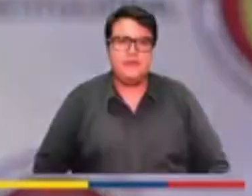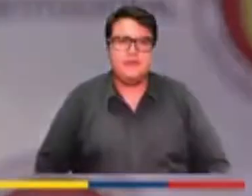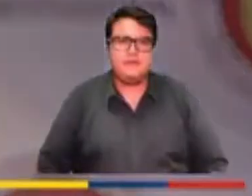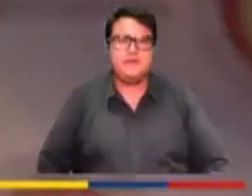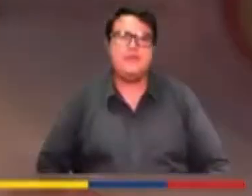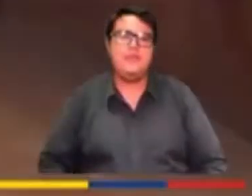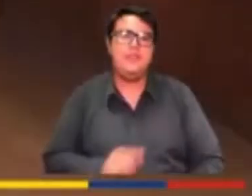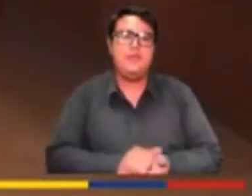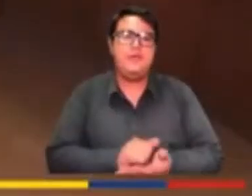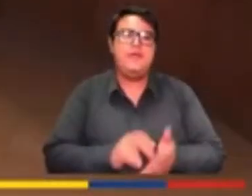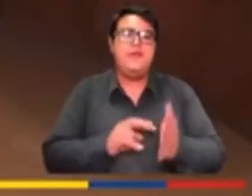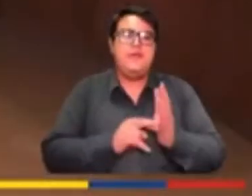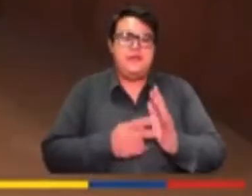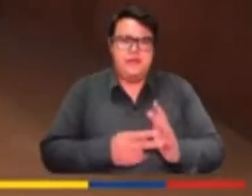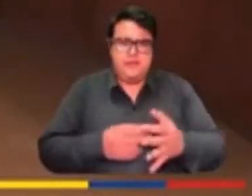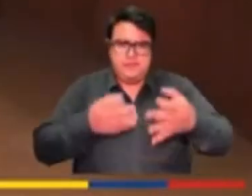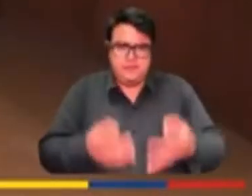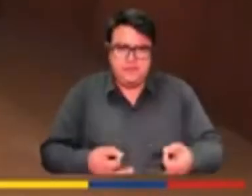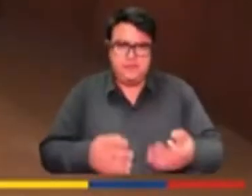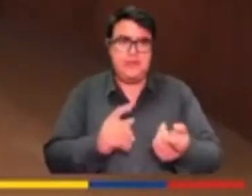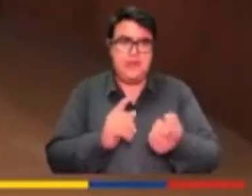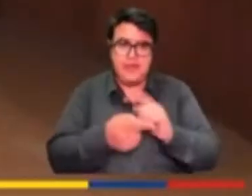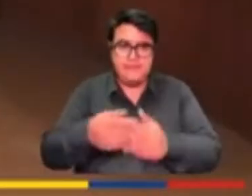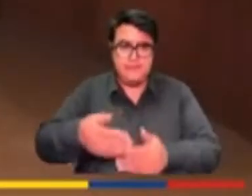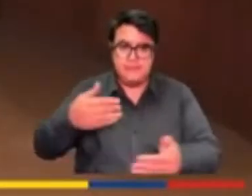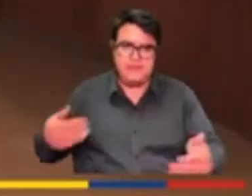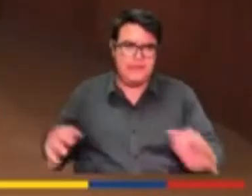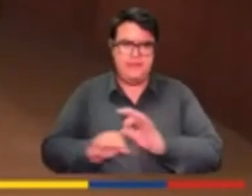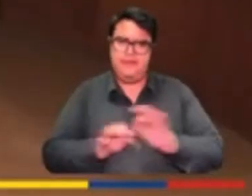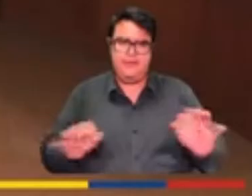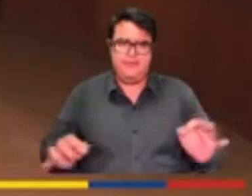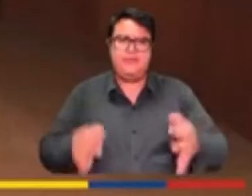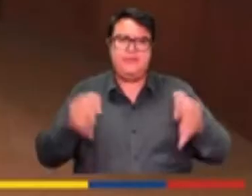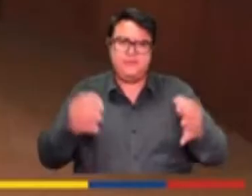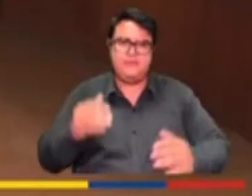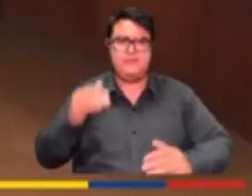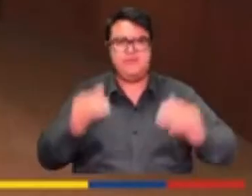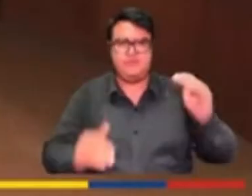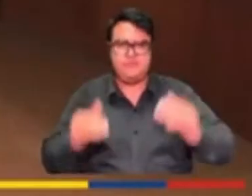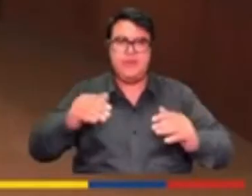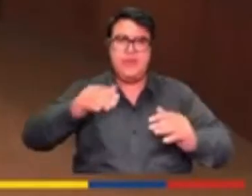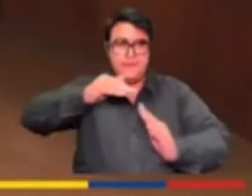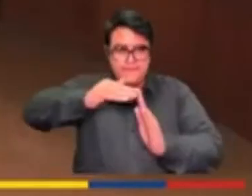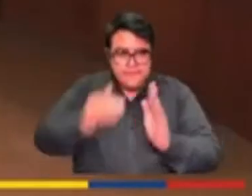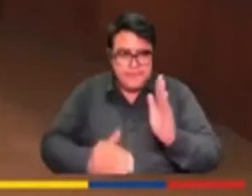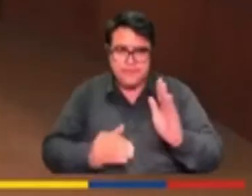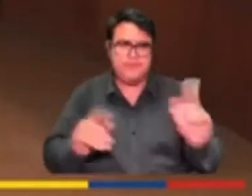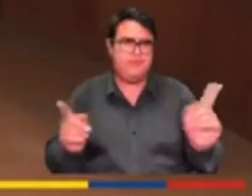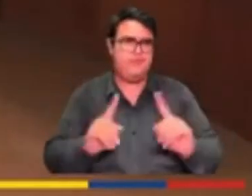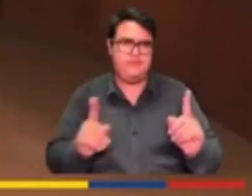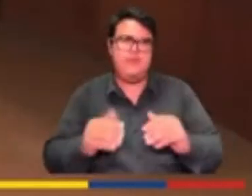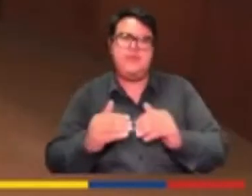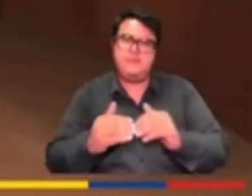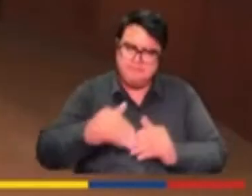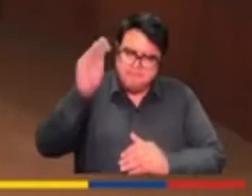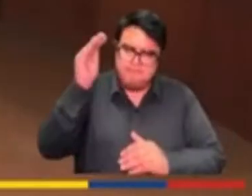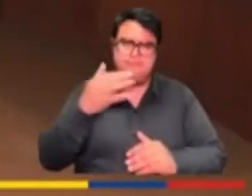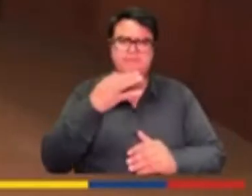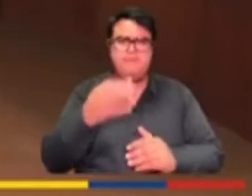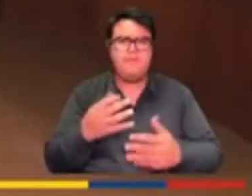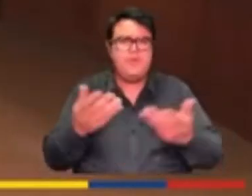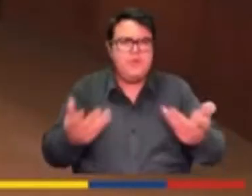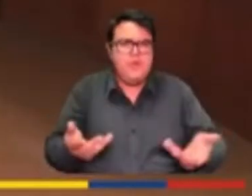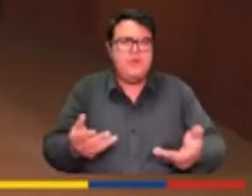cambio no regresivo y para pasar a un menor estándar, sino a uno mayor, uno que le dé